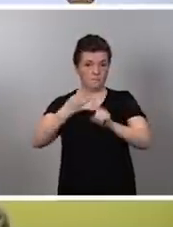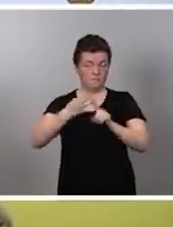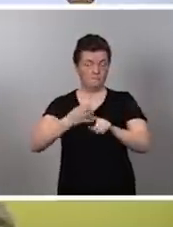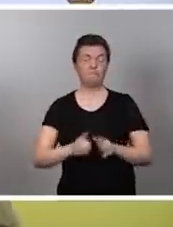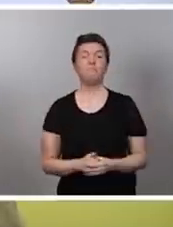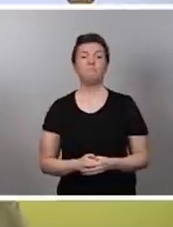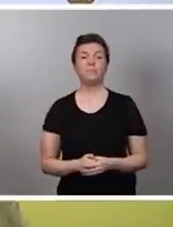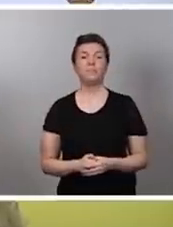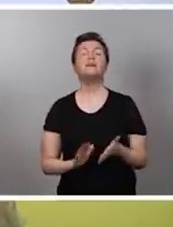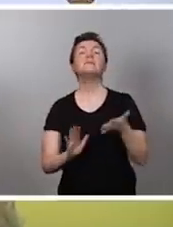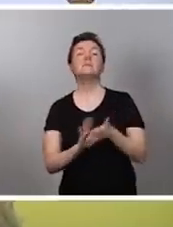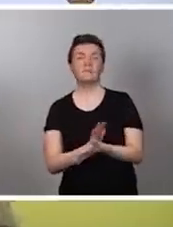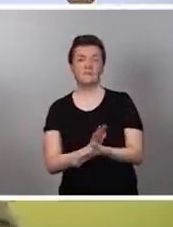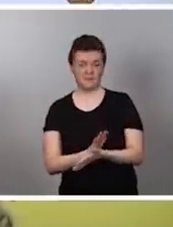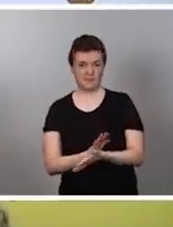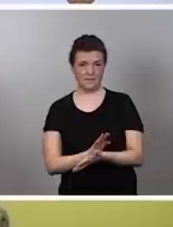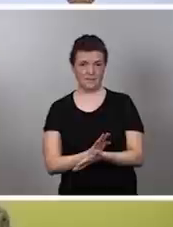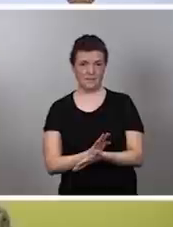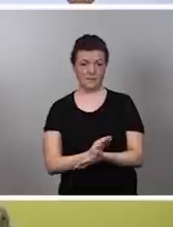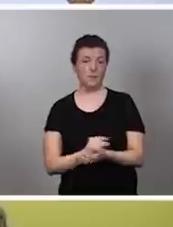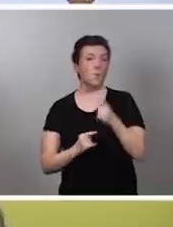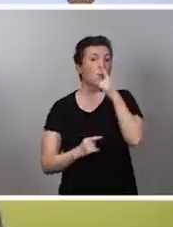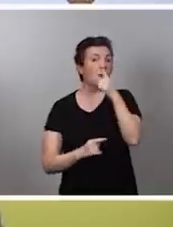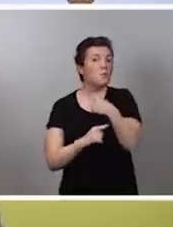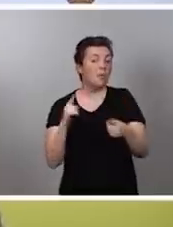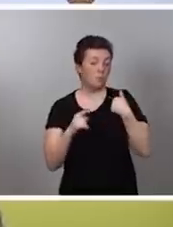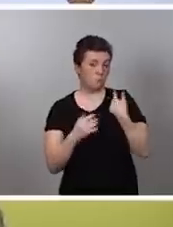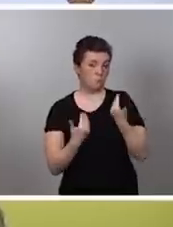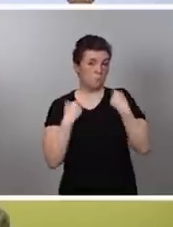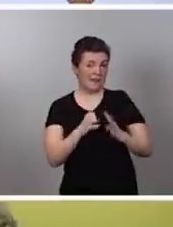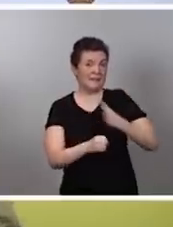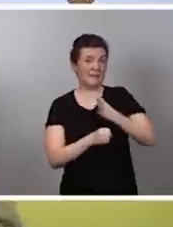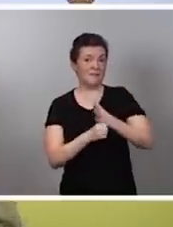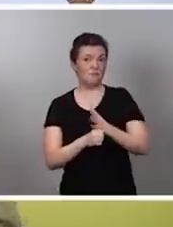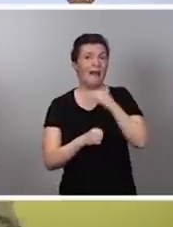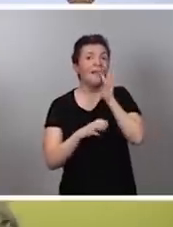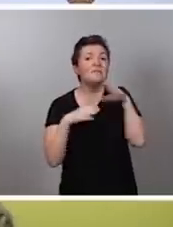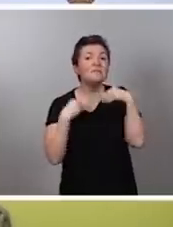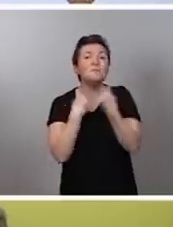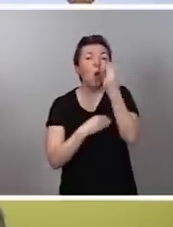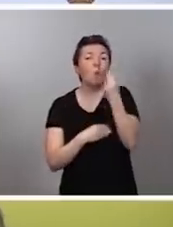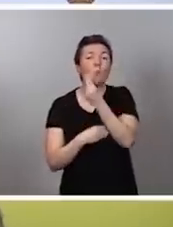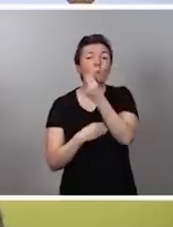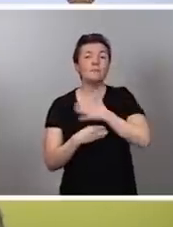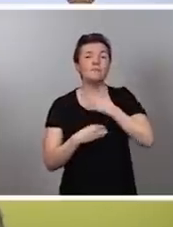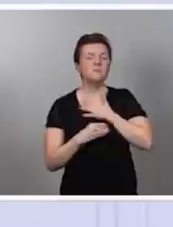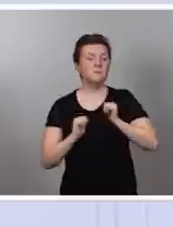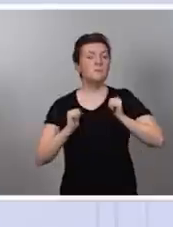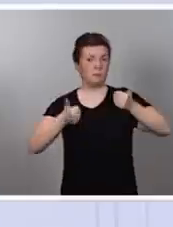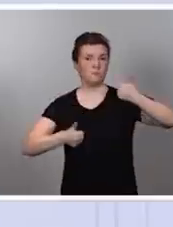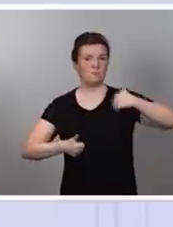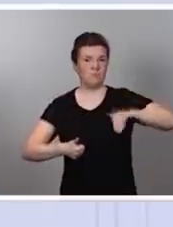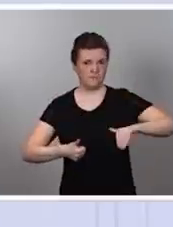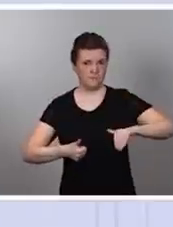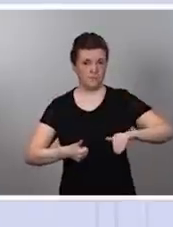que, por tanto, ese estado de alarma tampoco habría sido aprobado de una forma constitucional ilegal. Vamos a ver, volvemos a lo que estaba yo explicando antes. El sistema